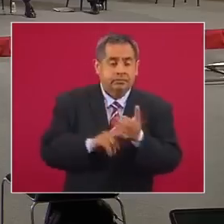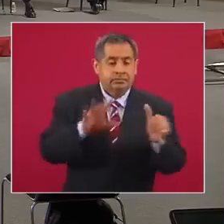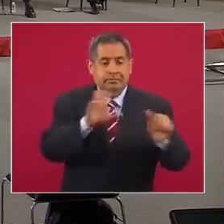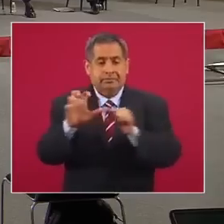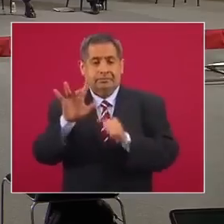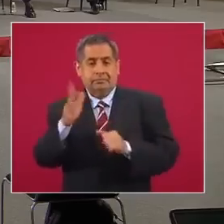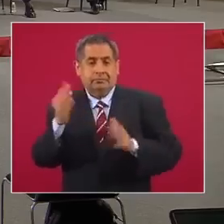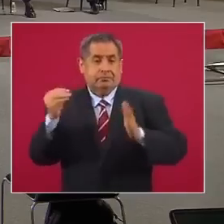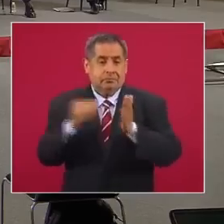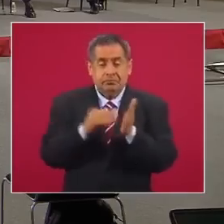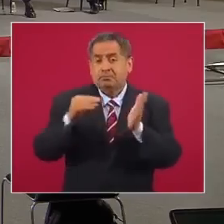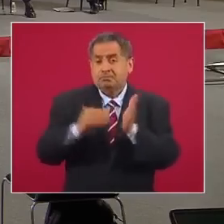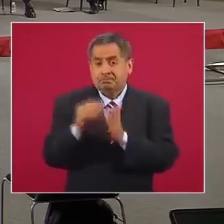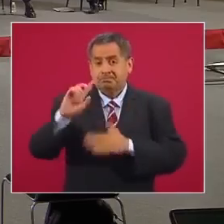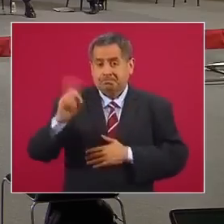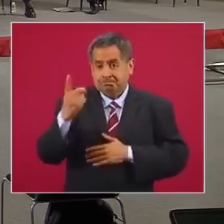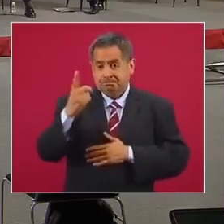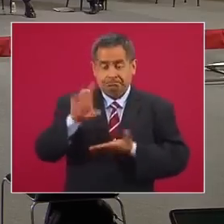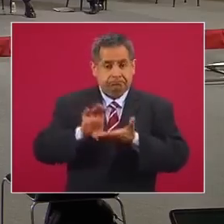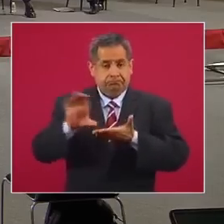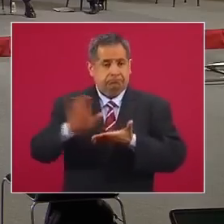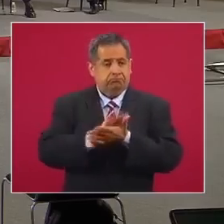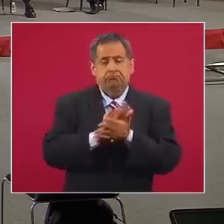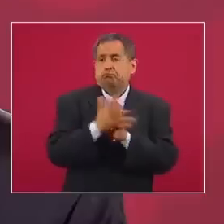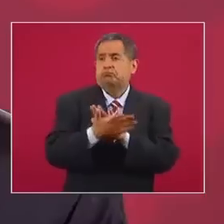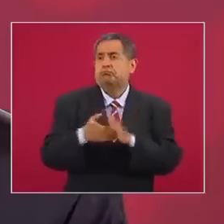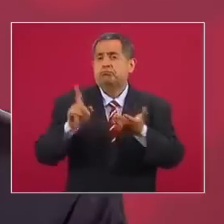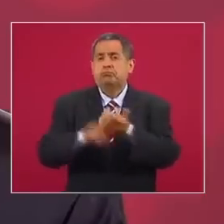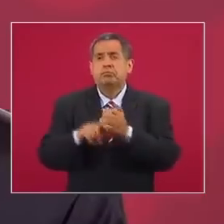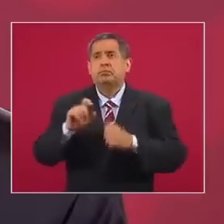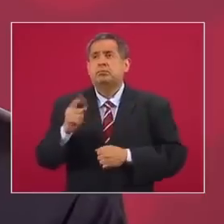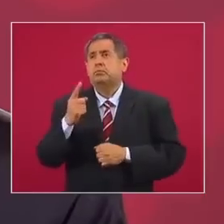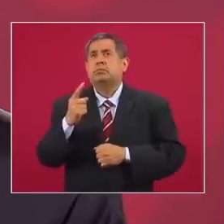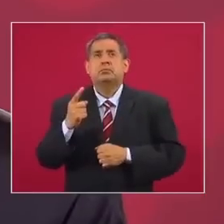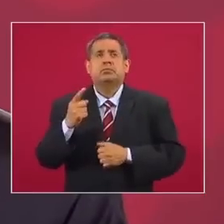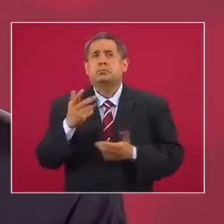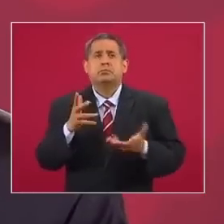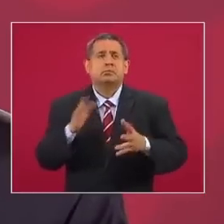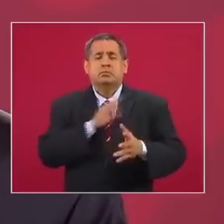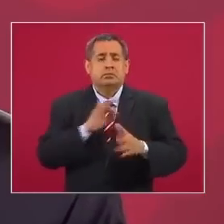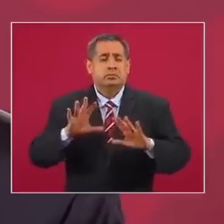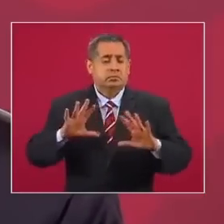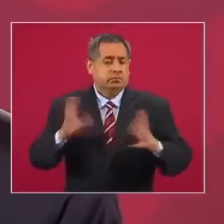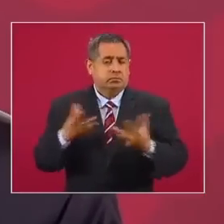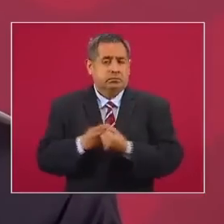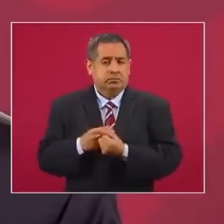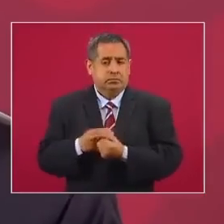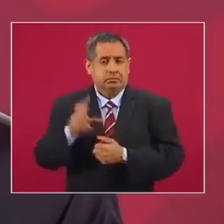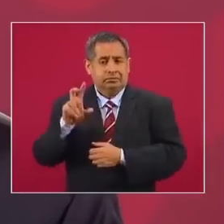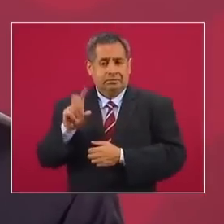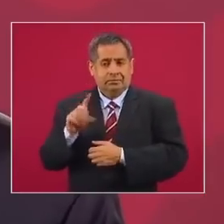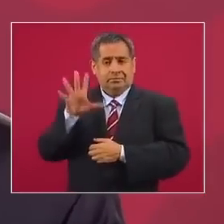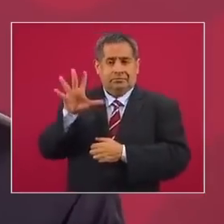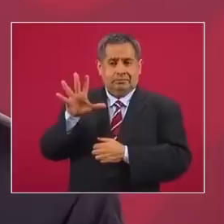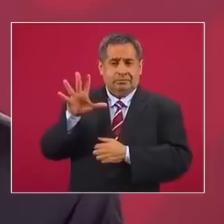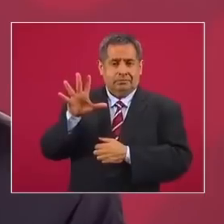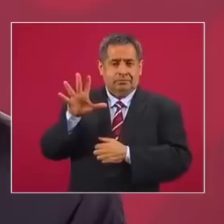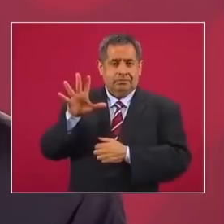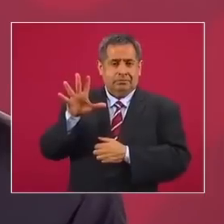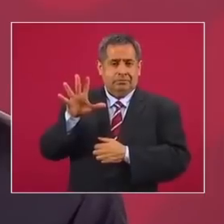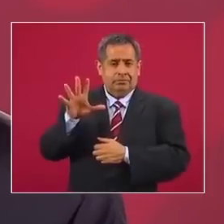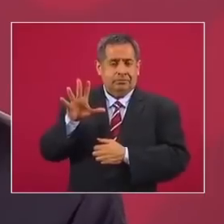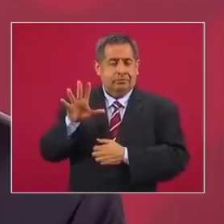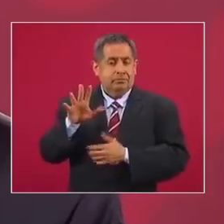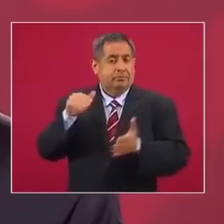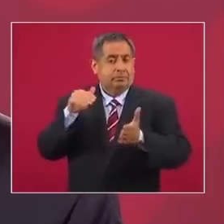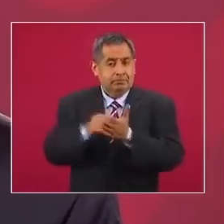1.659 millones de dólares. Al tipo de cambio de hoy de 21.21 es equivalente a